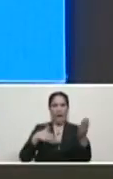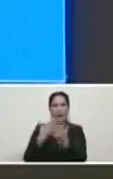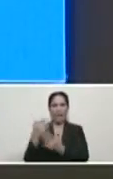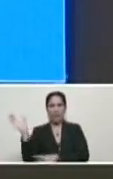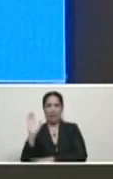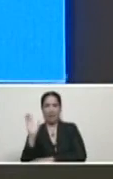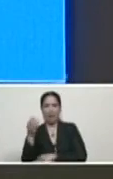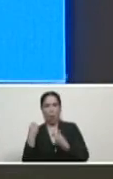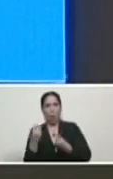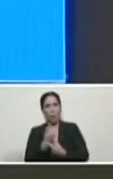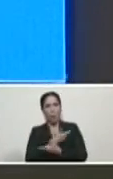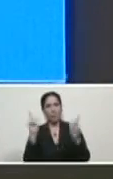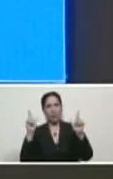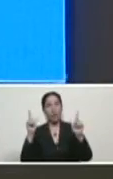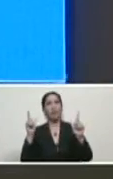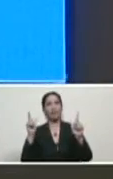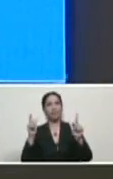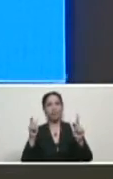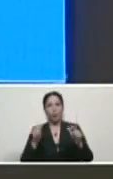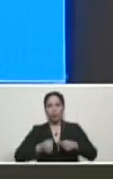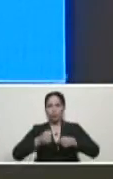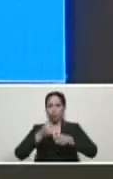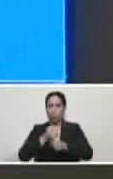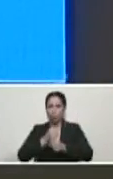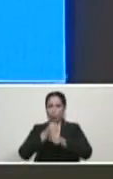libertador para fundar la Segunda República.